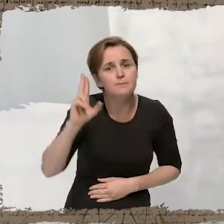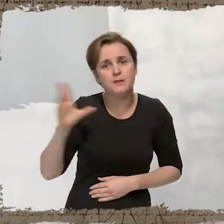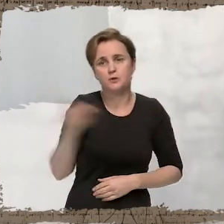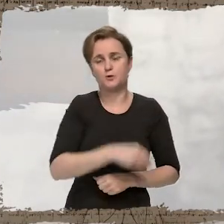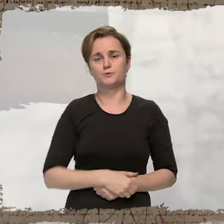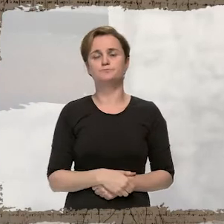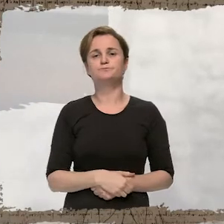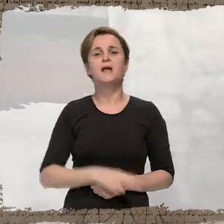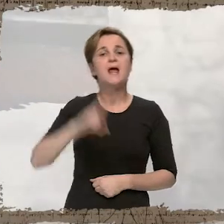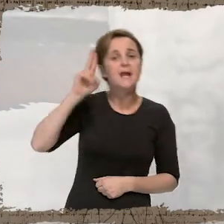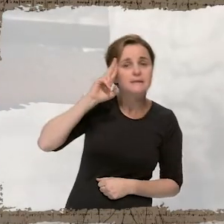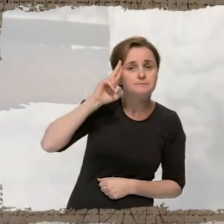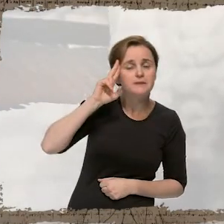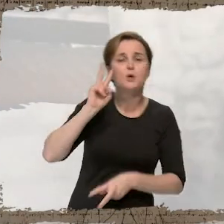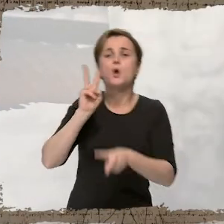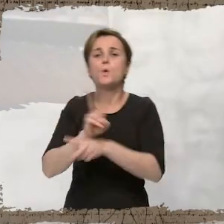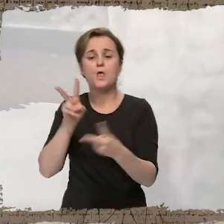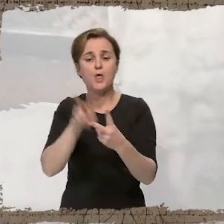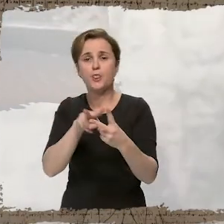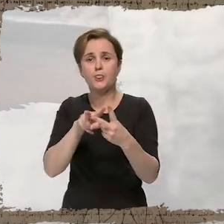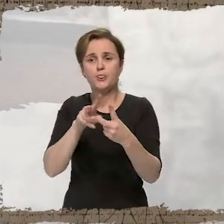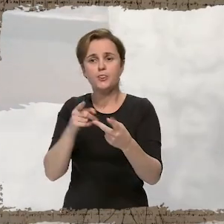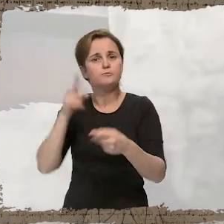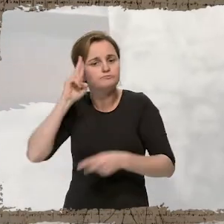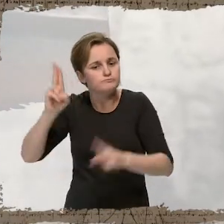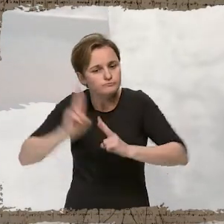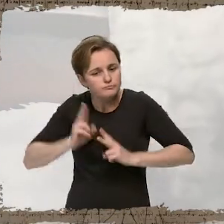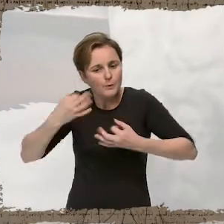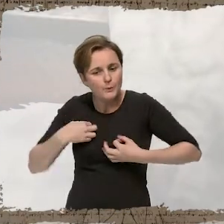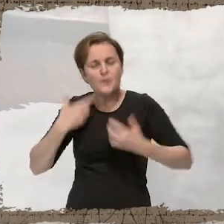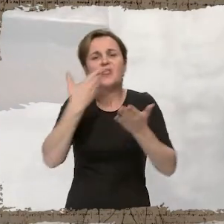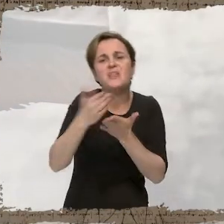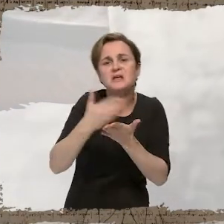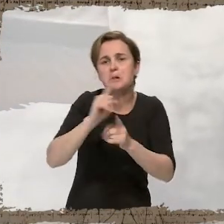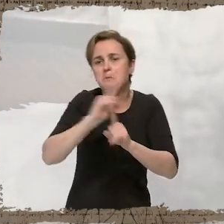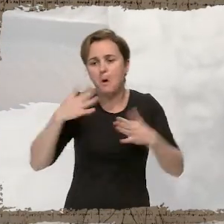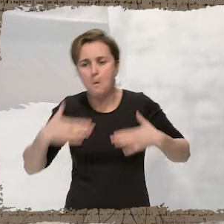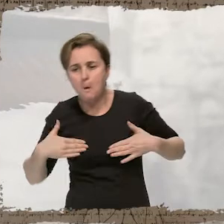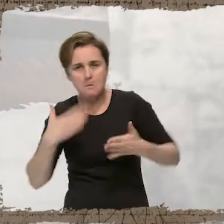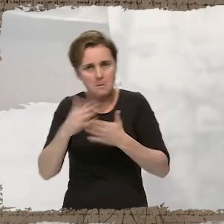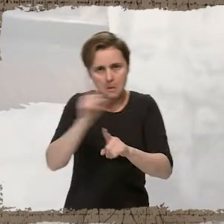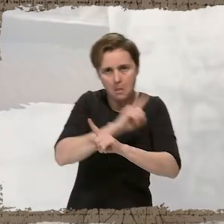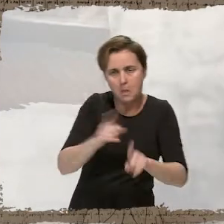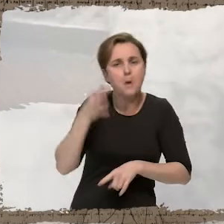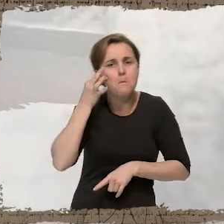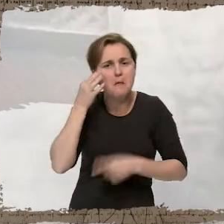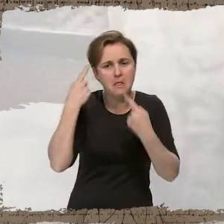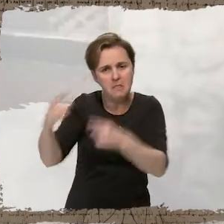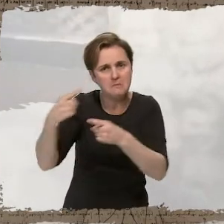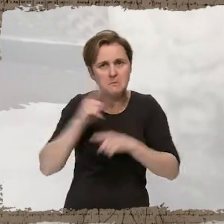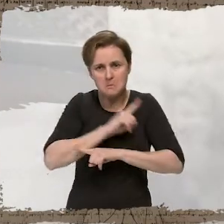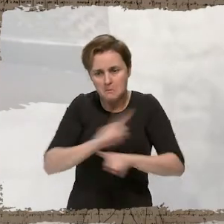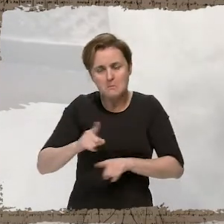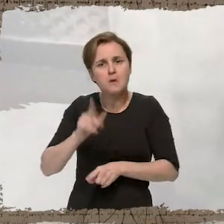respeto que todo el respeto y el cuidado son dar y recibir buen trato de las personas y discriminación por su cuerpo su color de piel